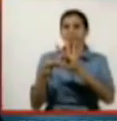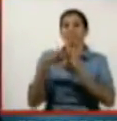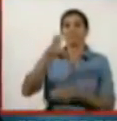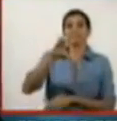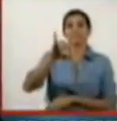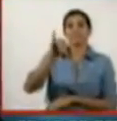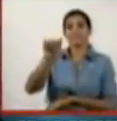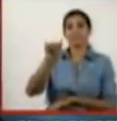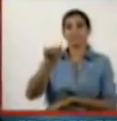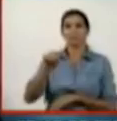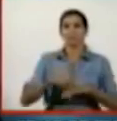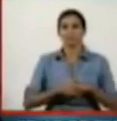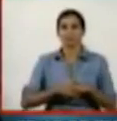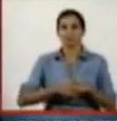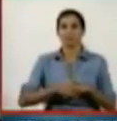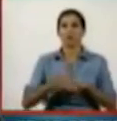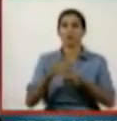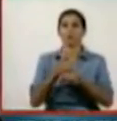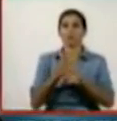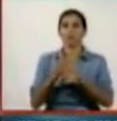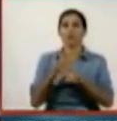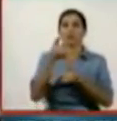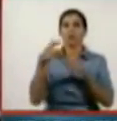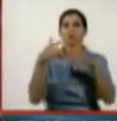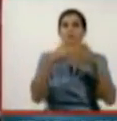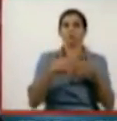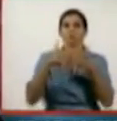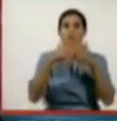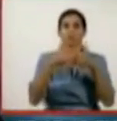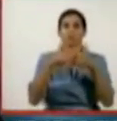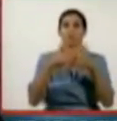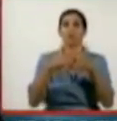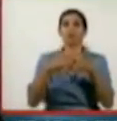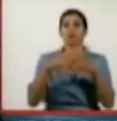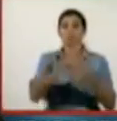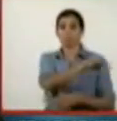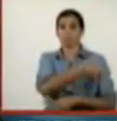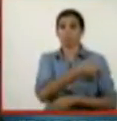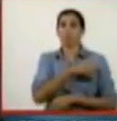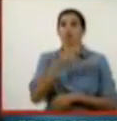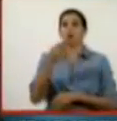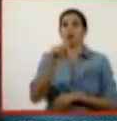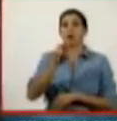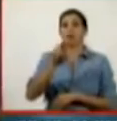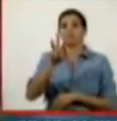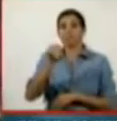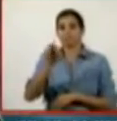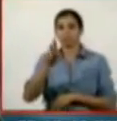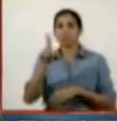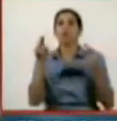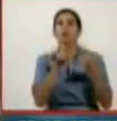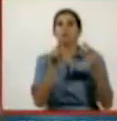el Kennedy School of government de la Universidad de Harvard En aquellos años habría conocido al general David